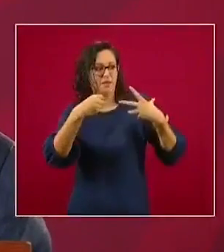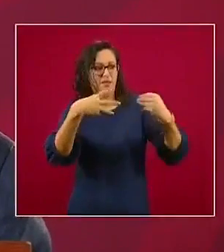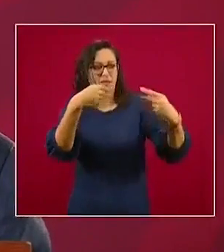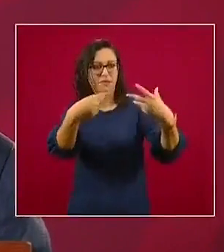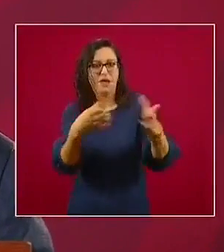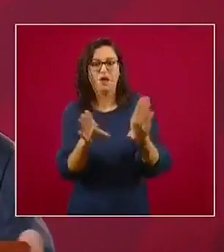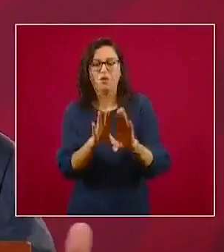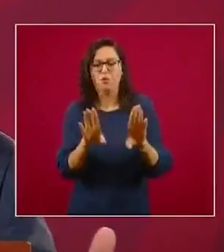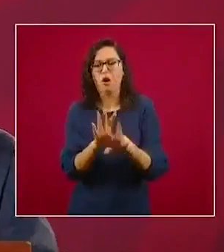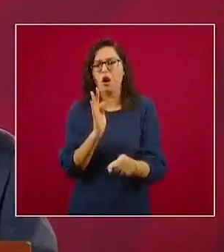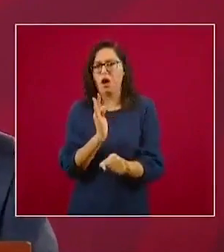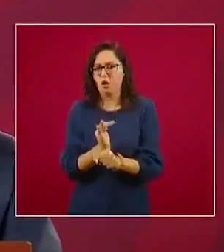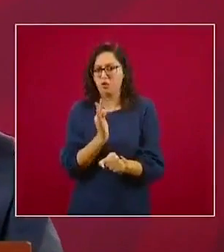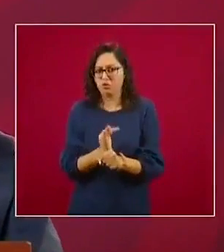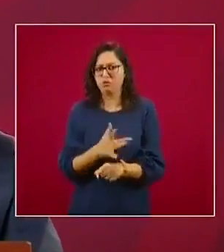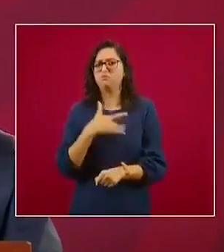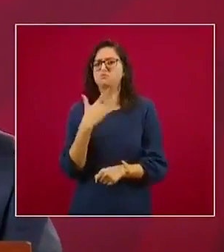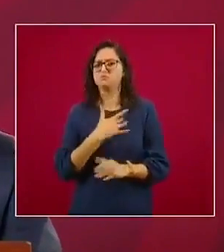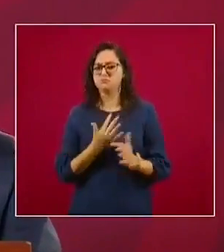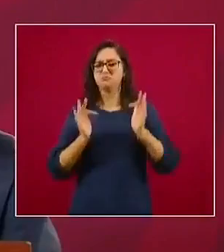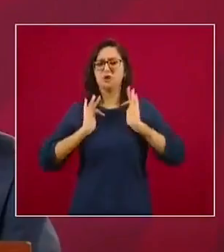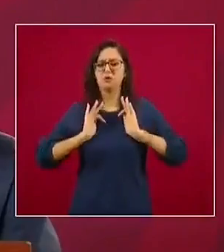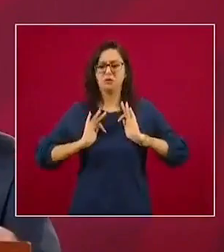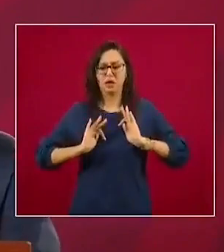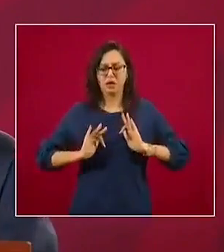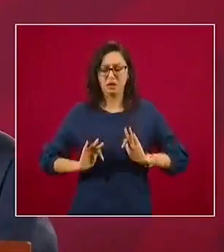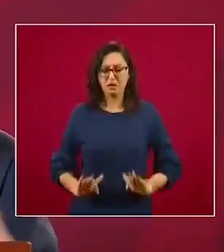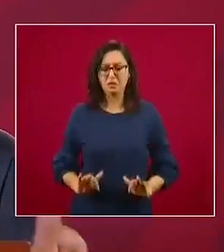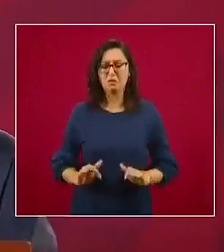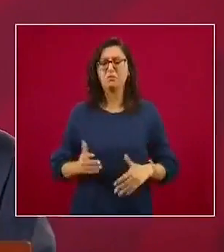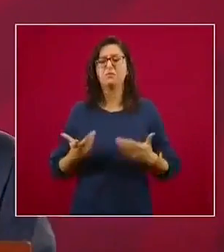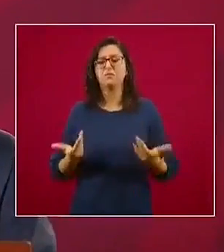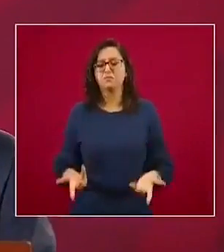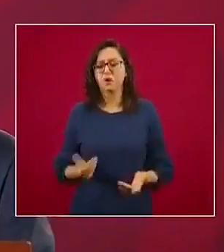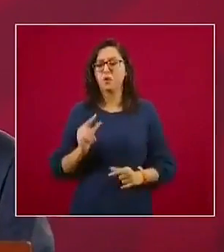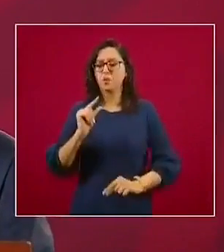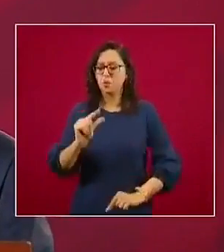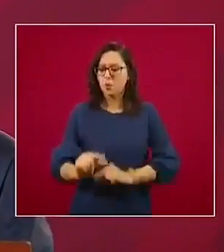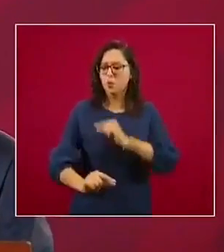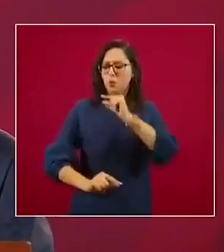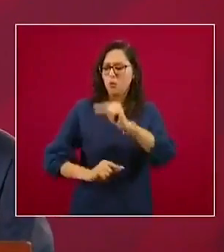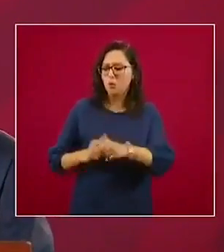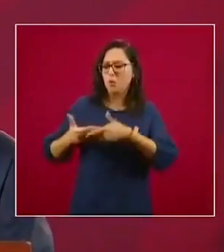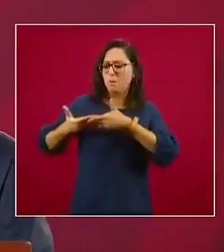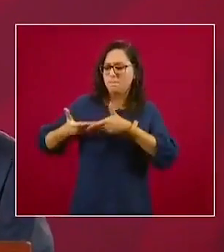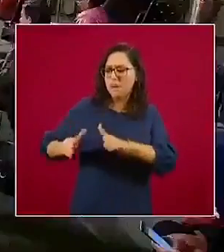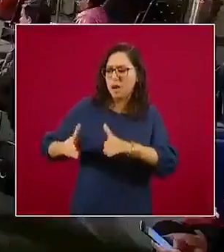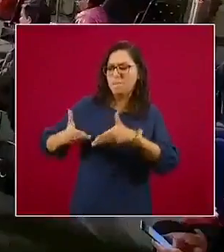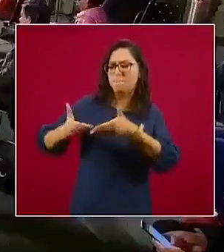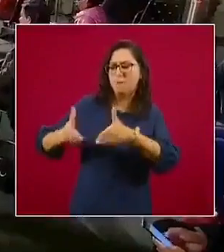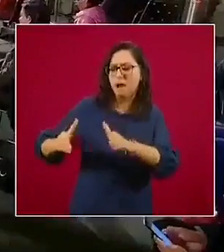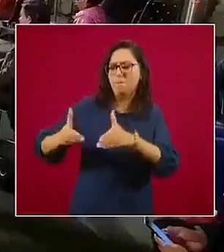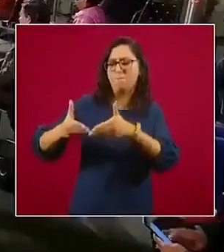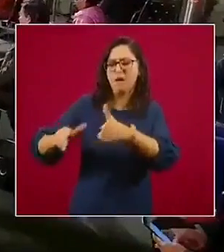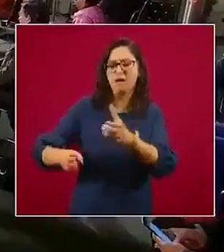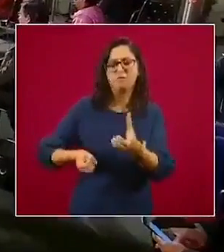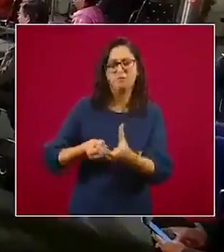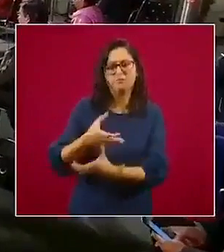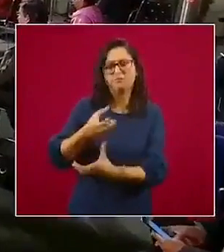tranquilos como va hoy, es decir, a pesar de que ha habido un proceso de reapertura gradual desde el primero de